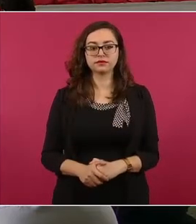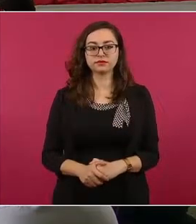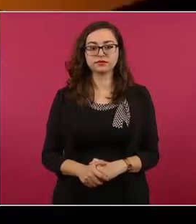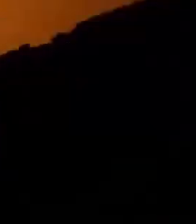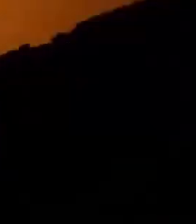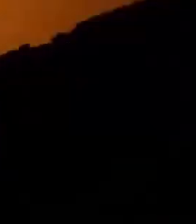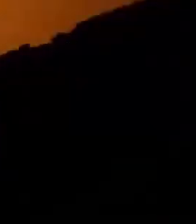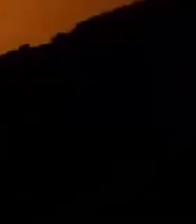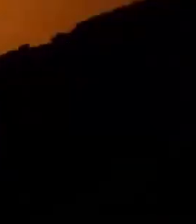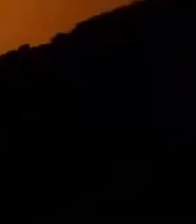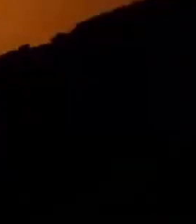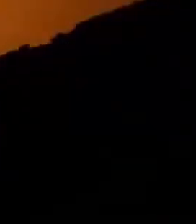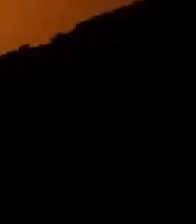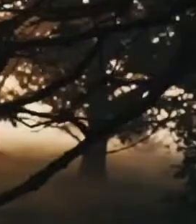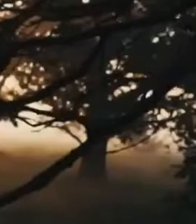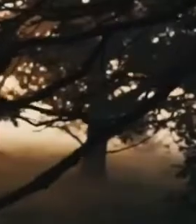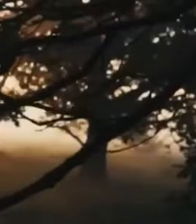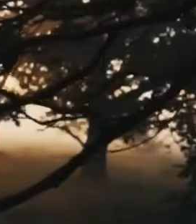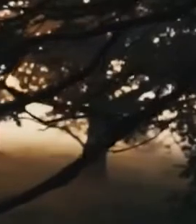Oye.